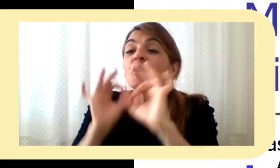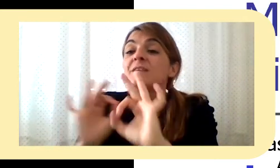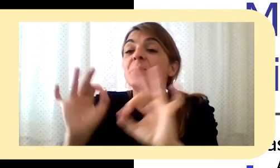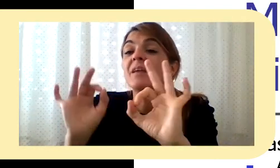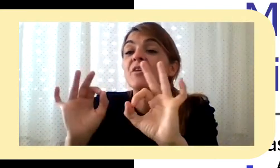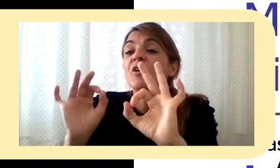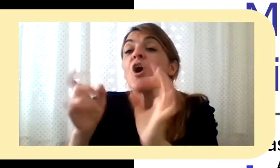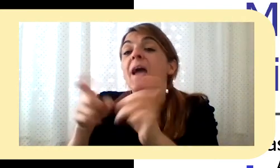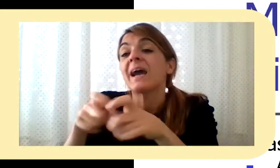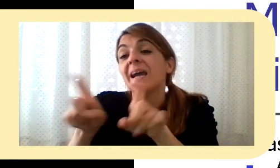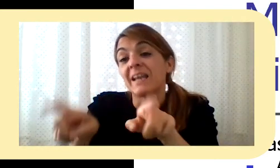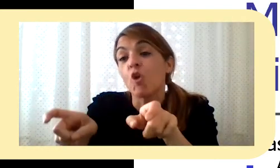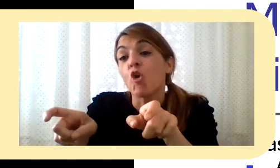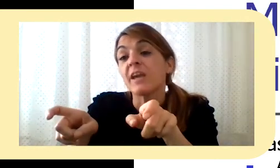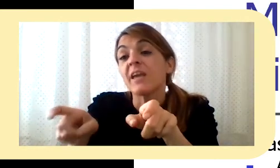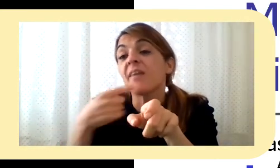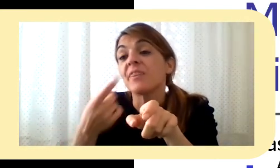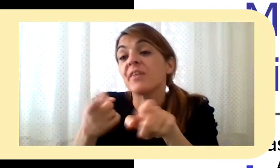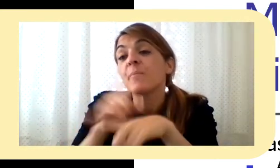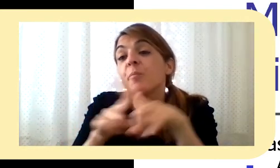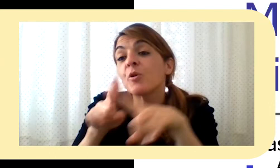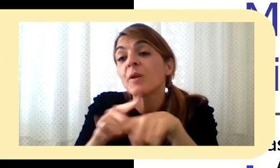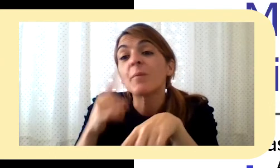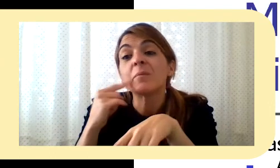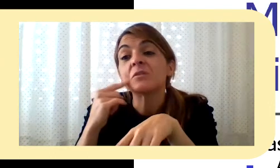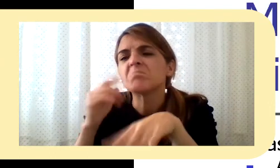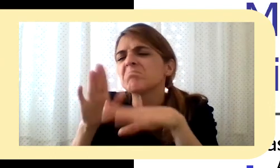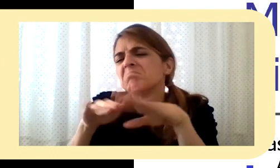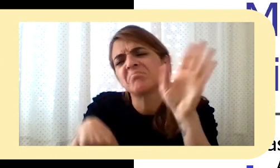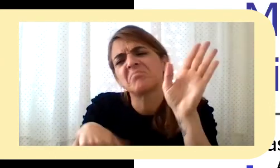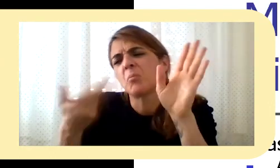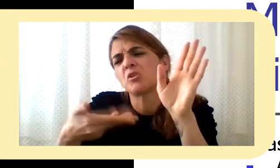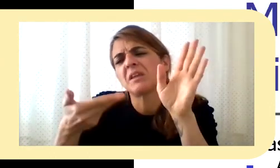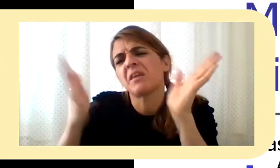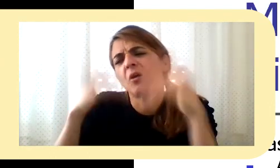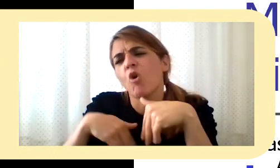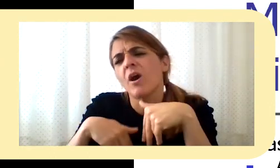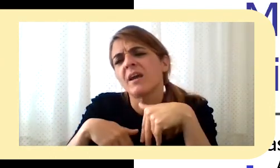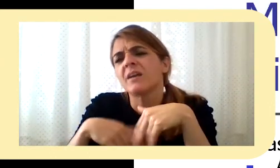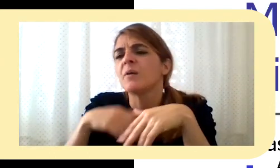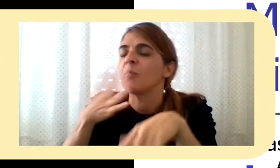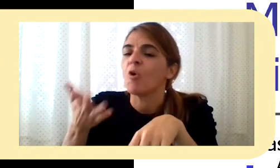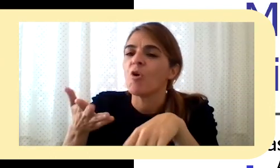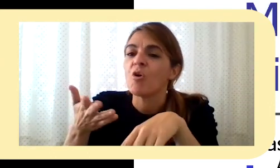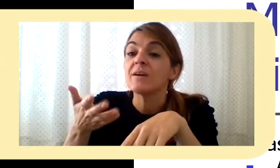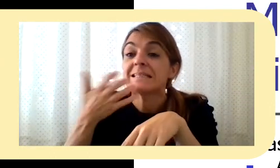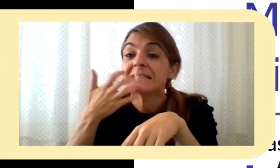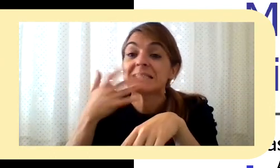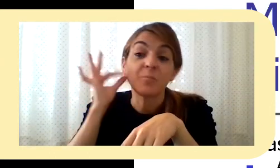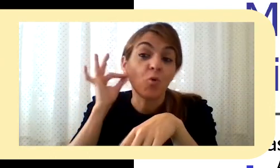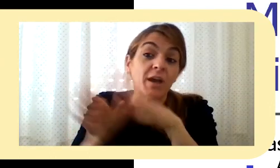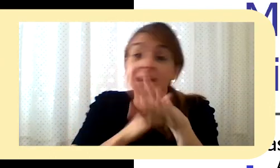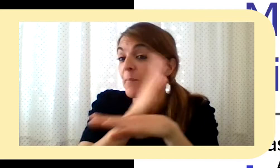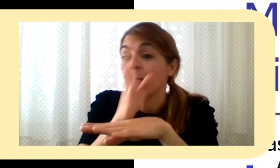consideran que el problema de la menstruación es un tema menor, pues lo más probable que cuando alguna mujer vaya a consultar porque